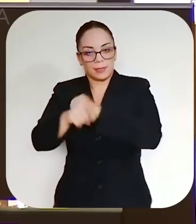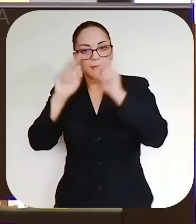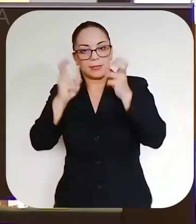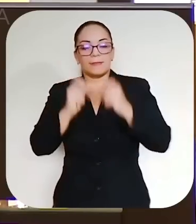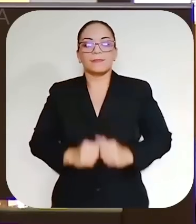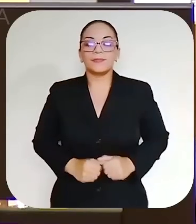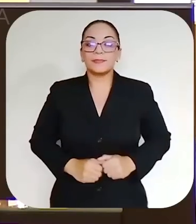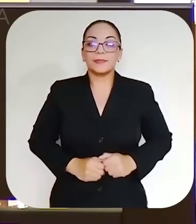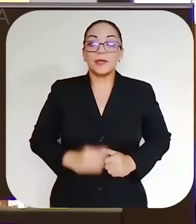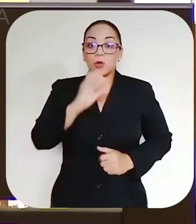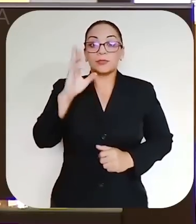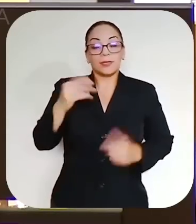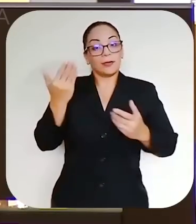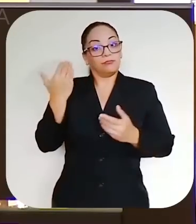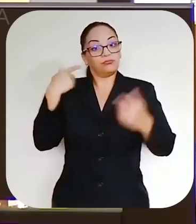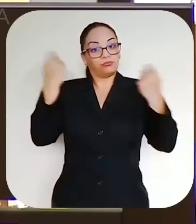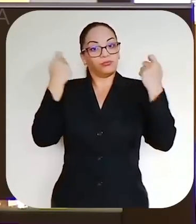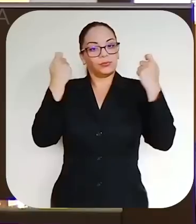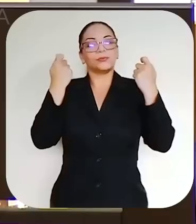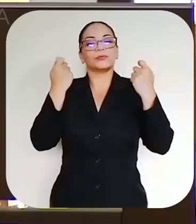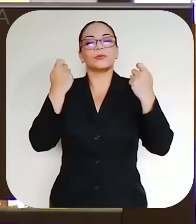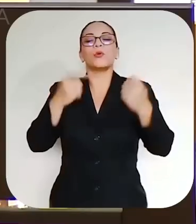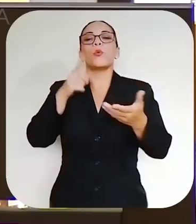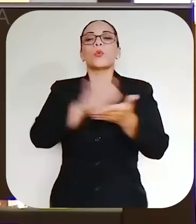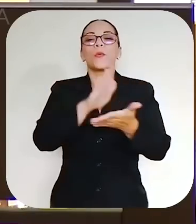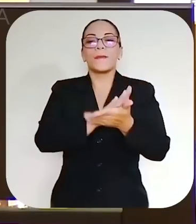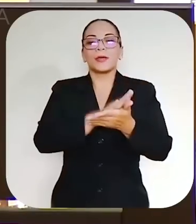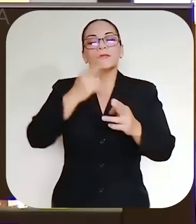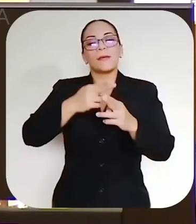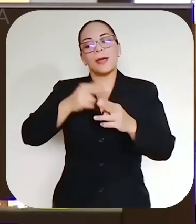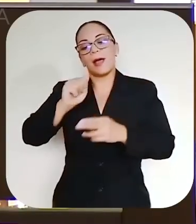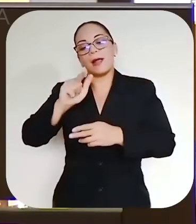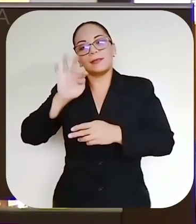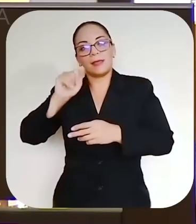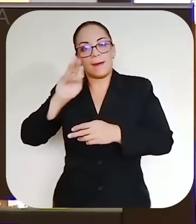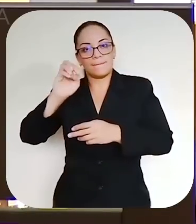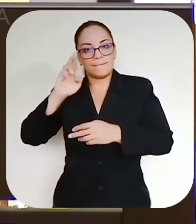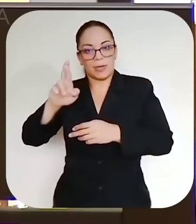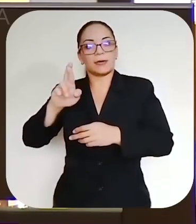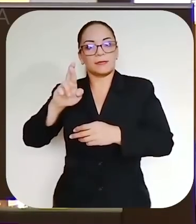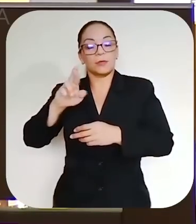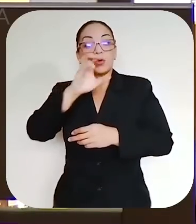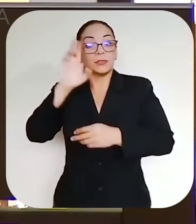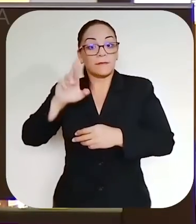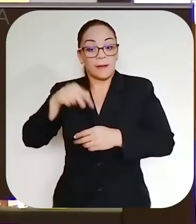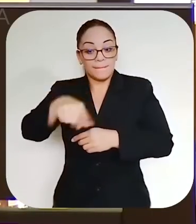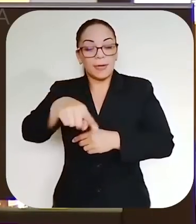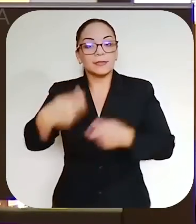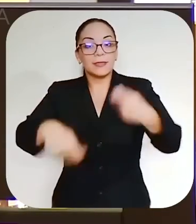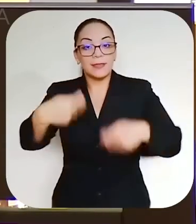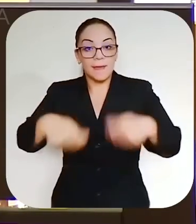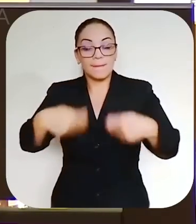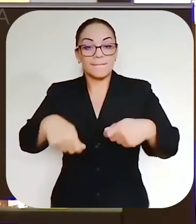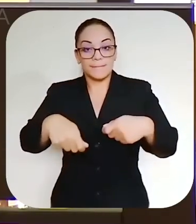Costa Rica celebra la reciente adopción del tratado de altamar la que vamos el que vamos a suscribir en septiembre